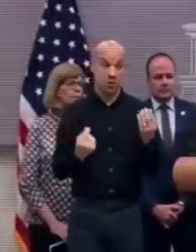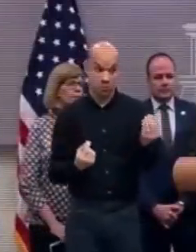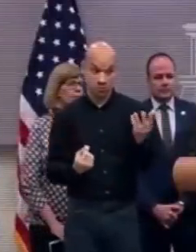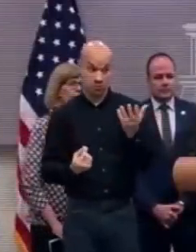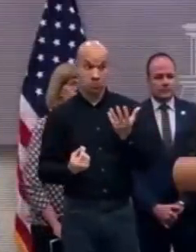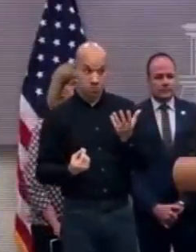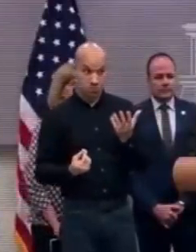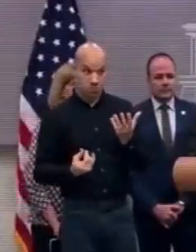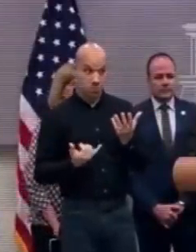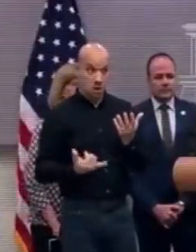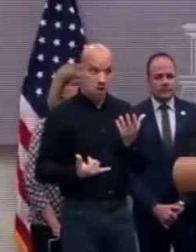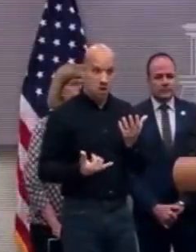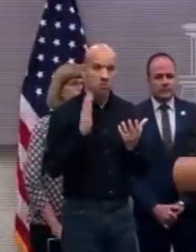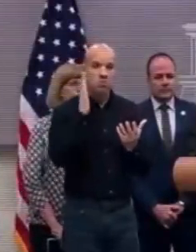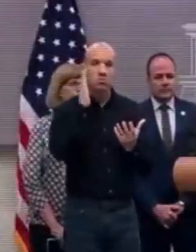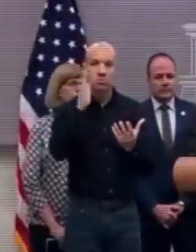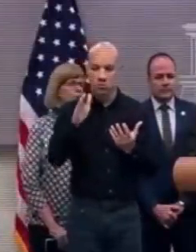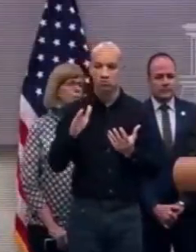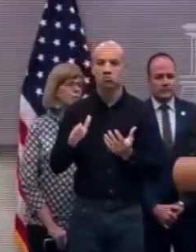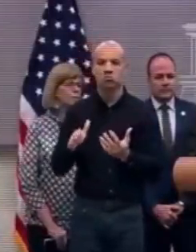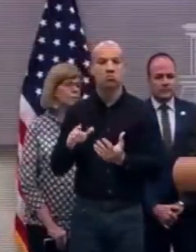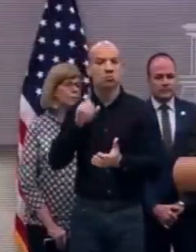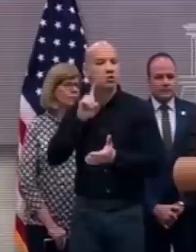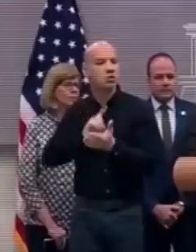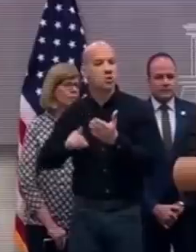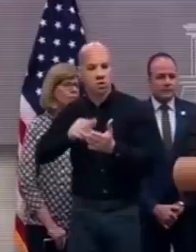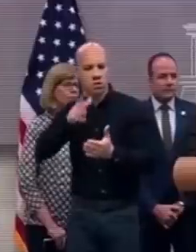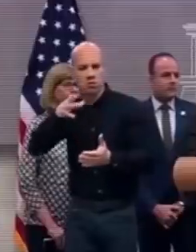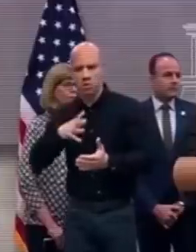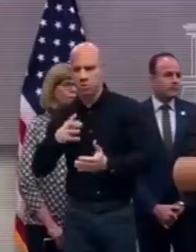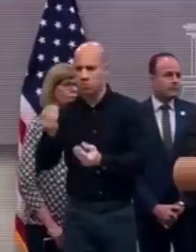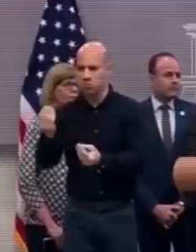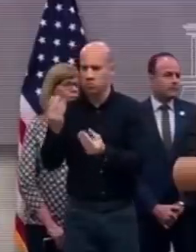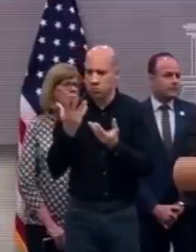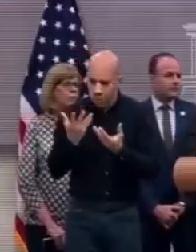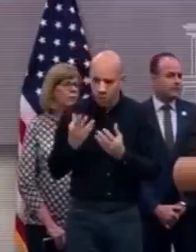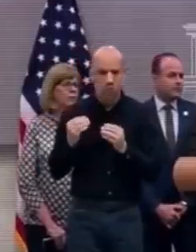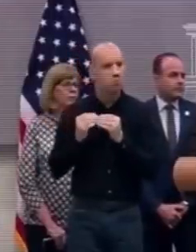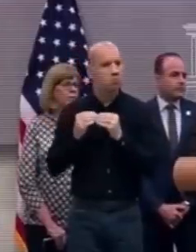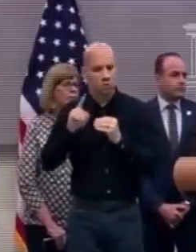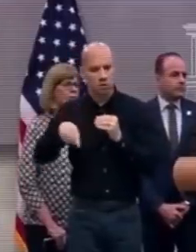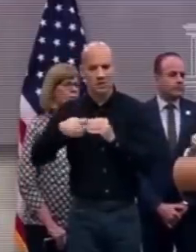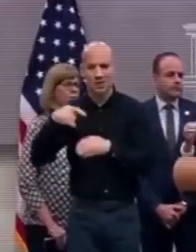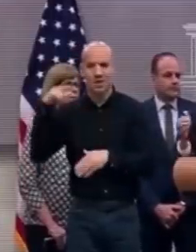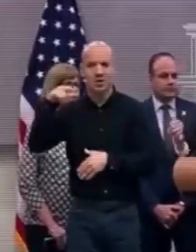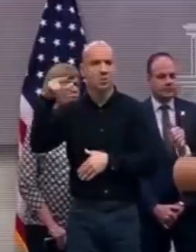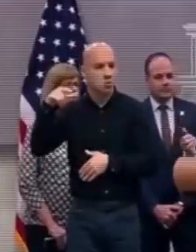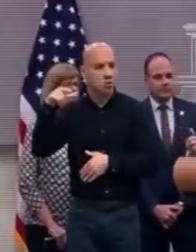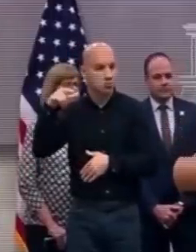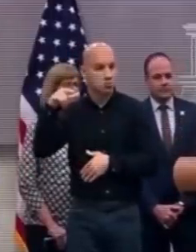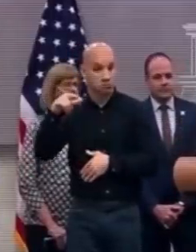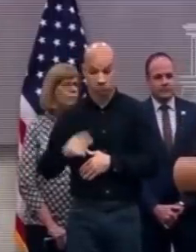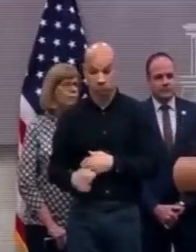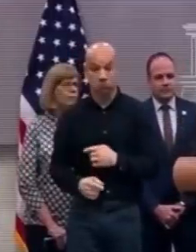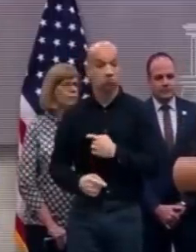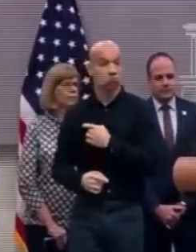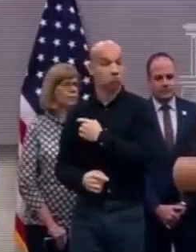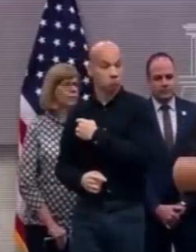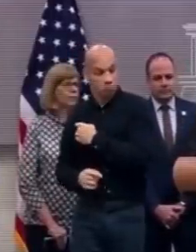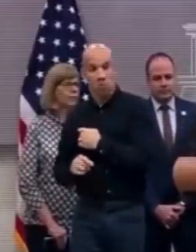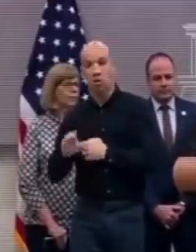que se ha brindado, vamos a localizar a esta joven para que nos pueda dar la información del vuelo y que tanto la Comisión